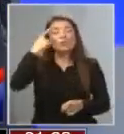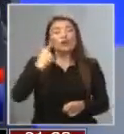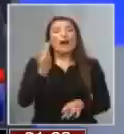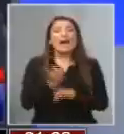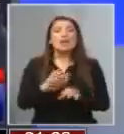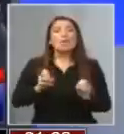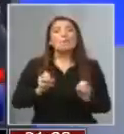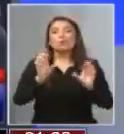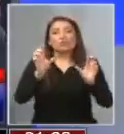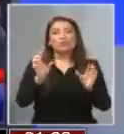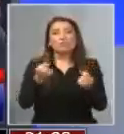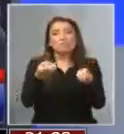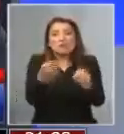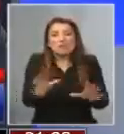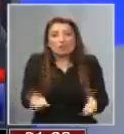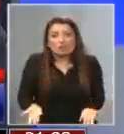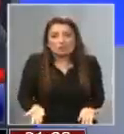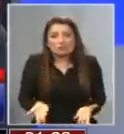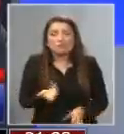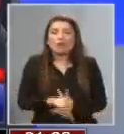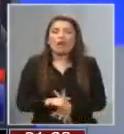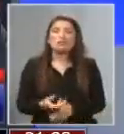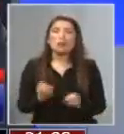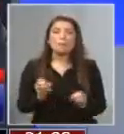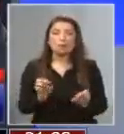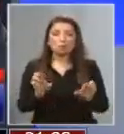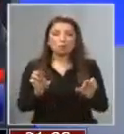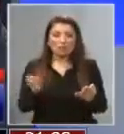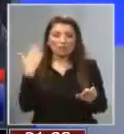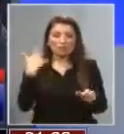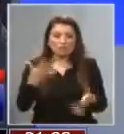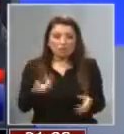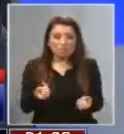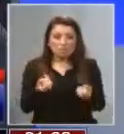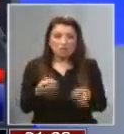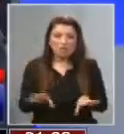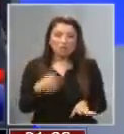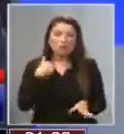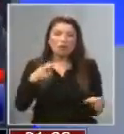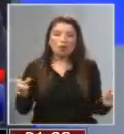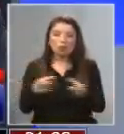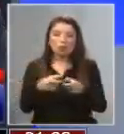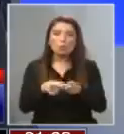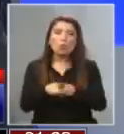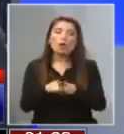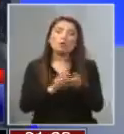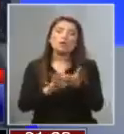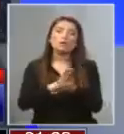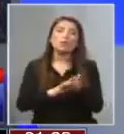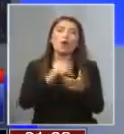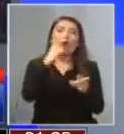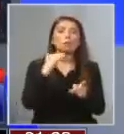¿no? Hubo una oportunidad perdida aquí para hacer una comisión que fuera con paridad de género, por ejemplo.